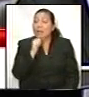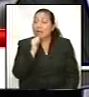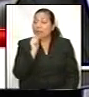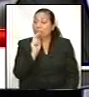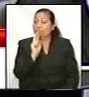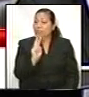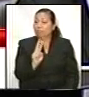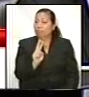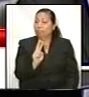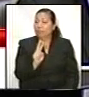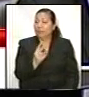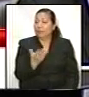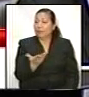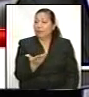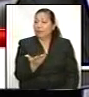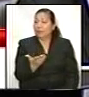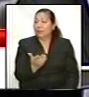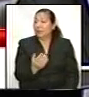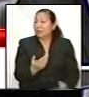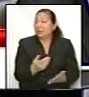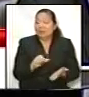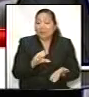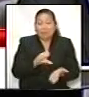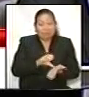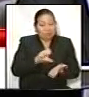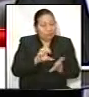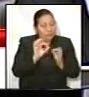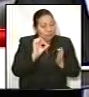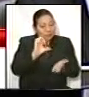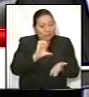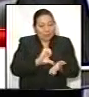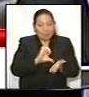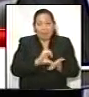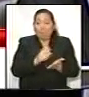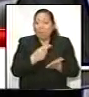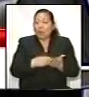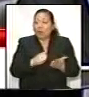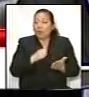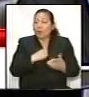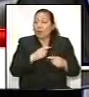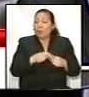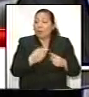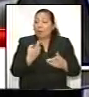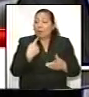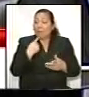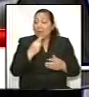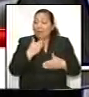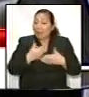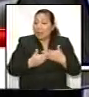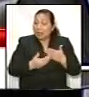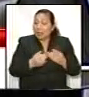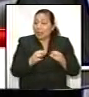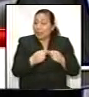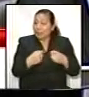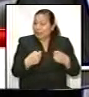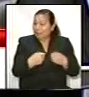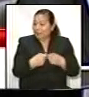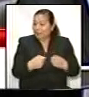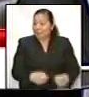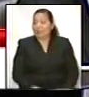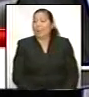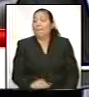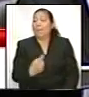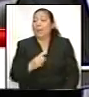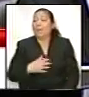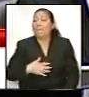la falta de visión de las autoridades y del centralismo porque yo dependo hasta para generar energía,